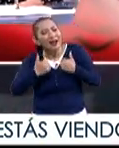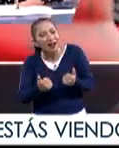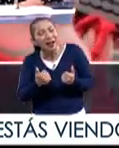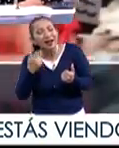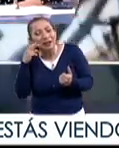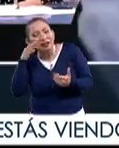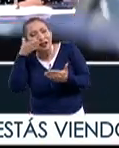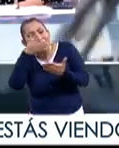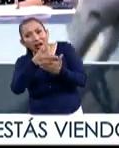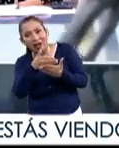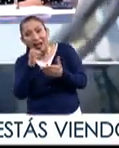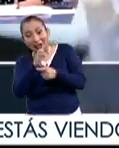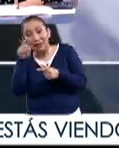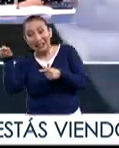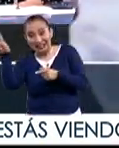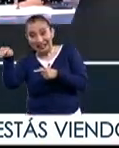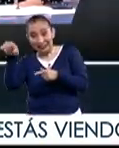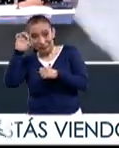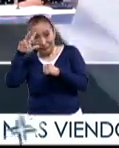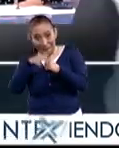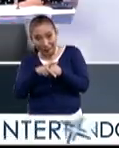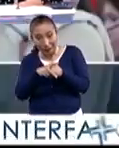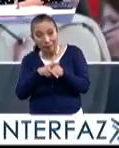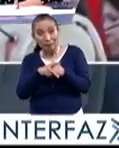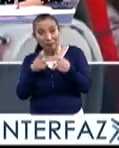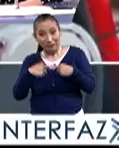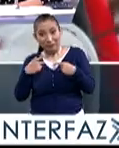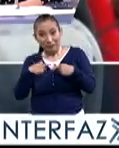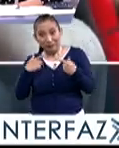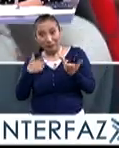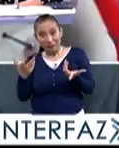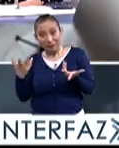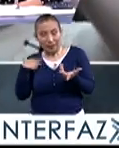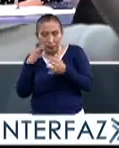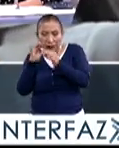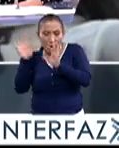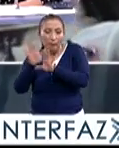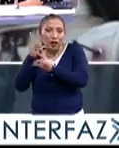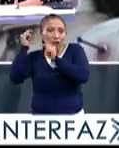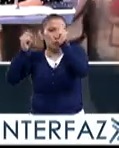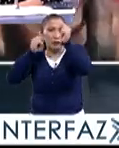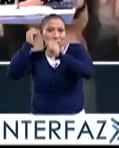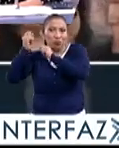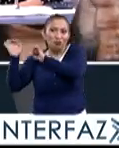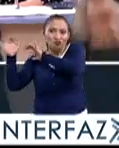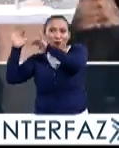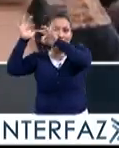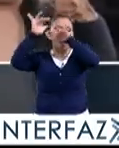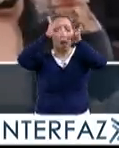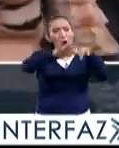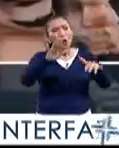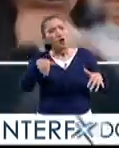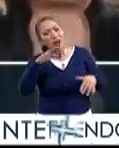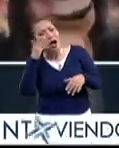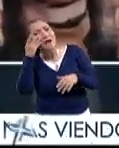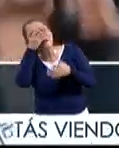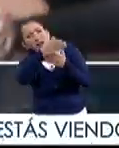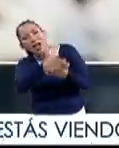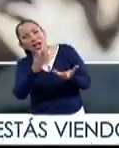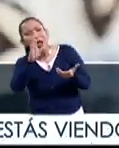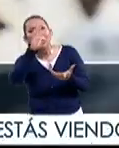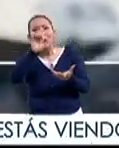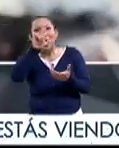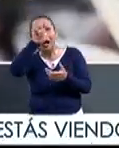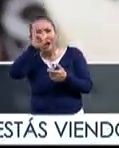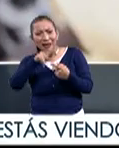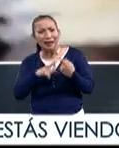perspectiva ellos, bueno, es la explicación del turismo. Claro, claro. Y entonces claro. pueden ir a